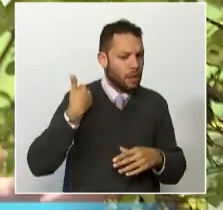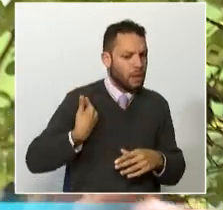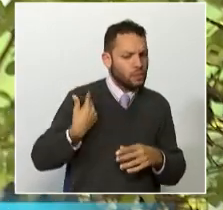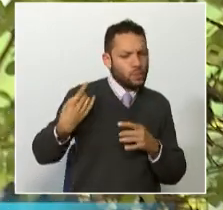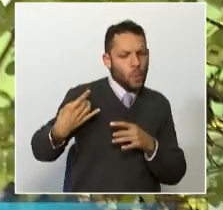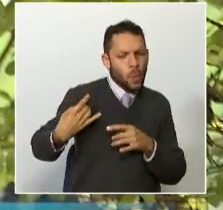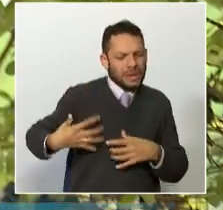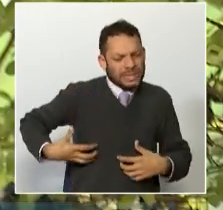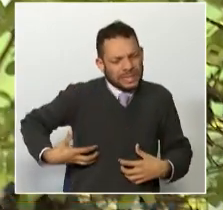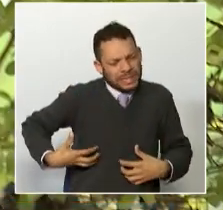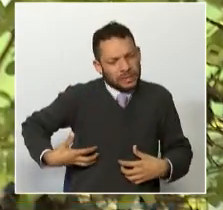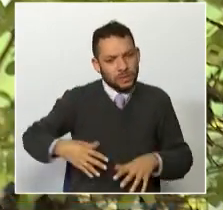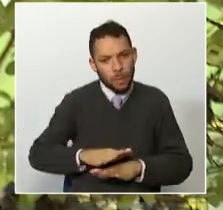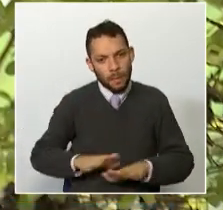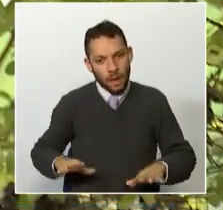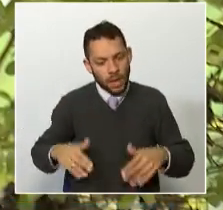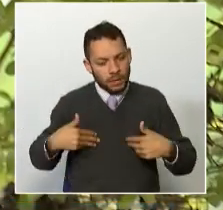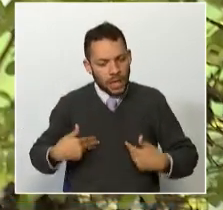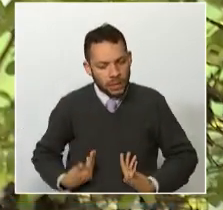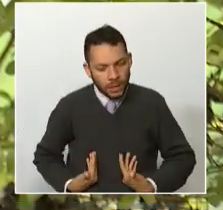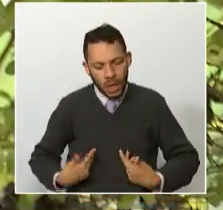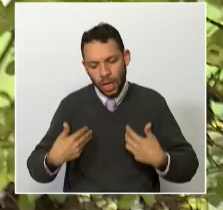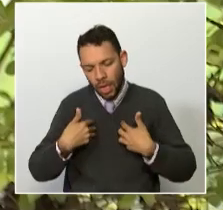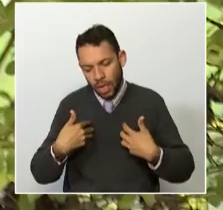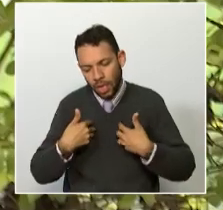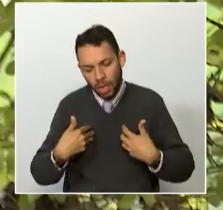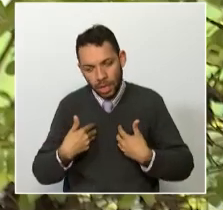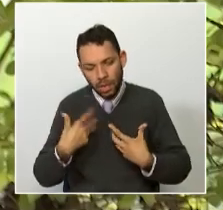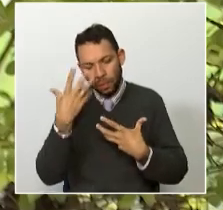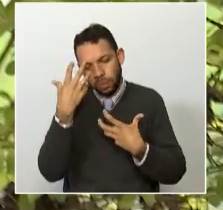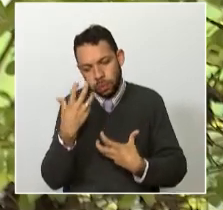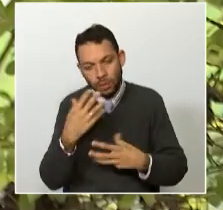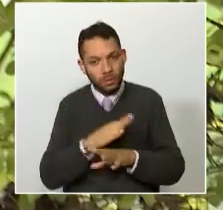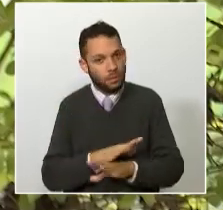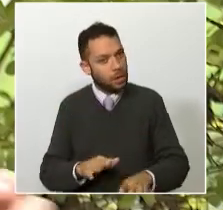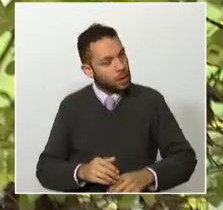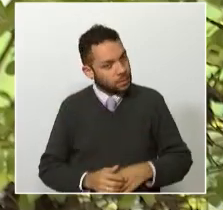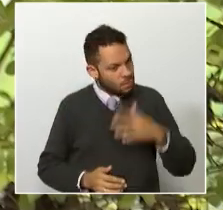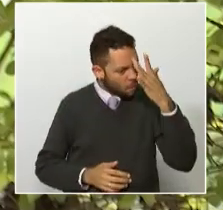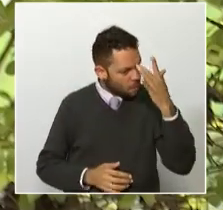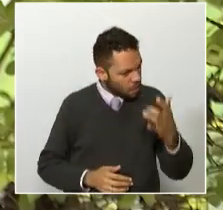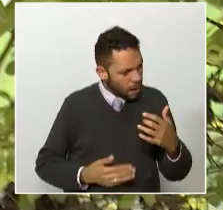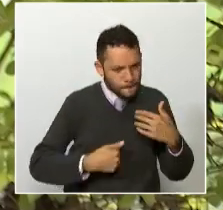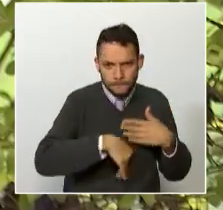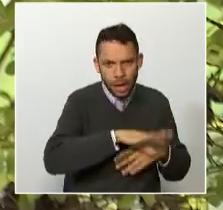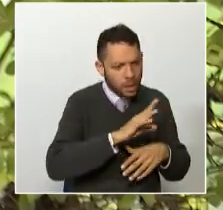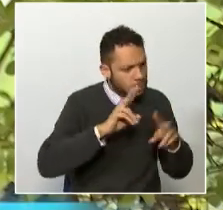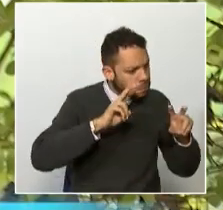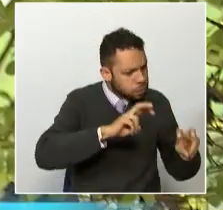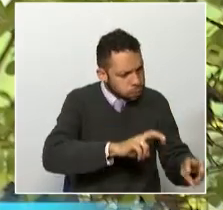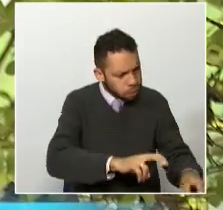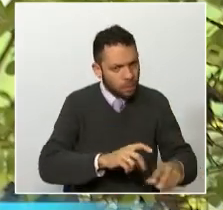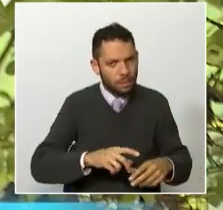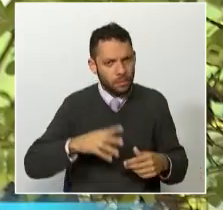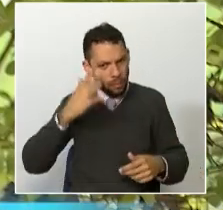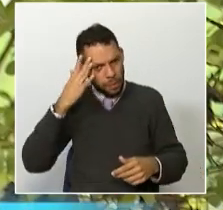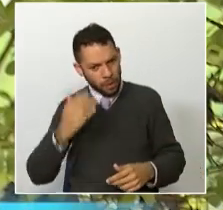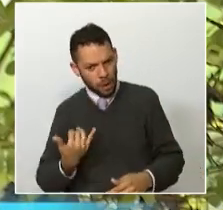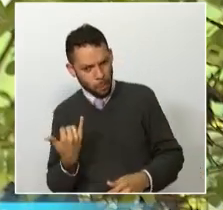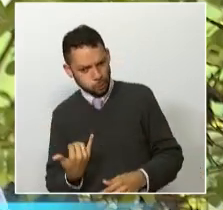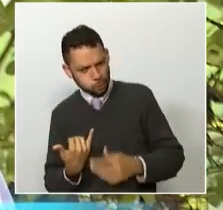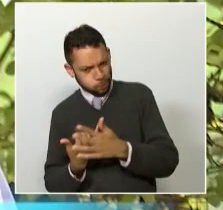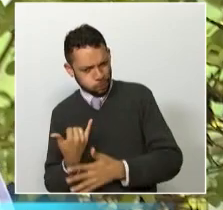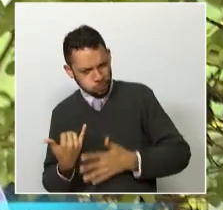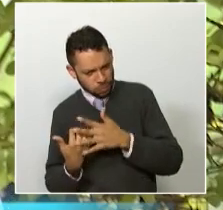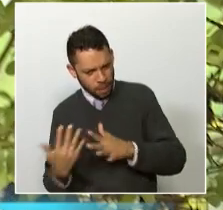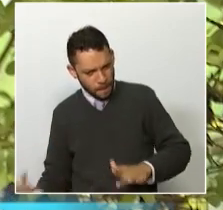a veces se les baja la energía, se deprimen, muchas cosas. Ah, pero cuando a mí la ginecóloga me dice algo, y cuando el